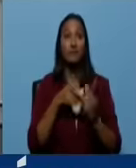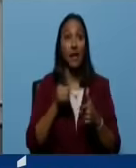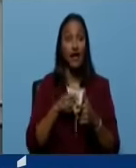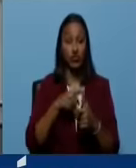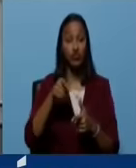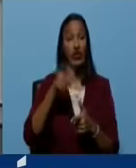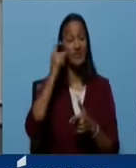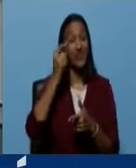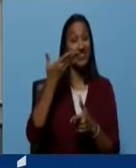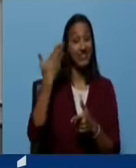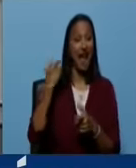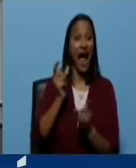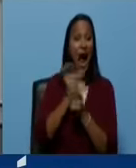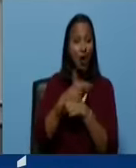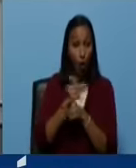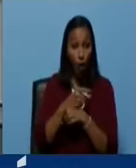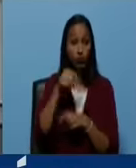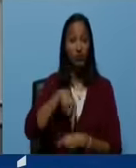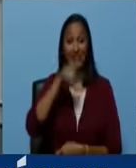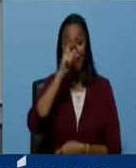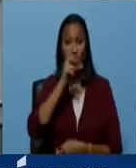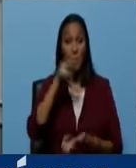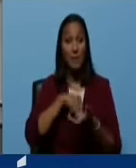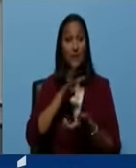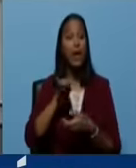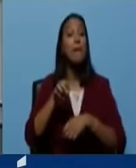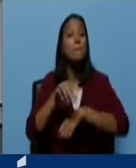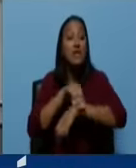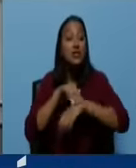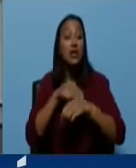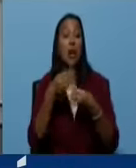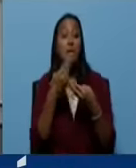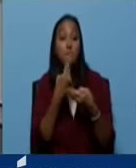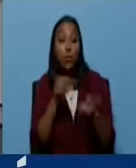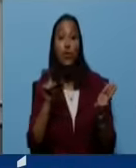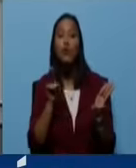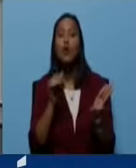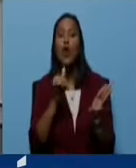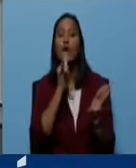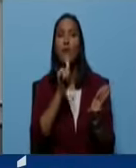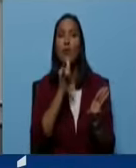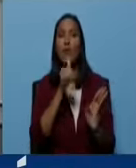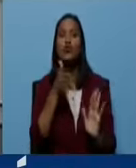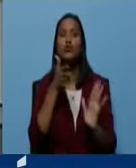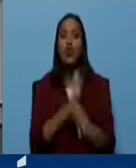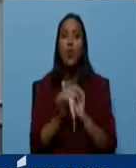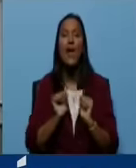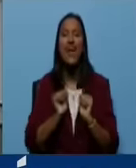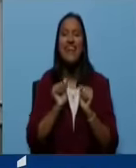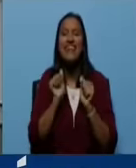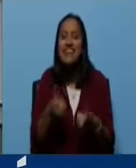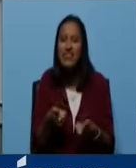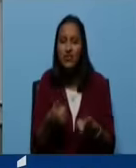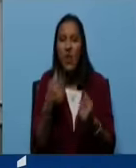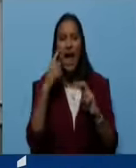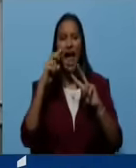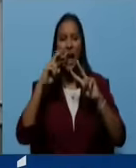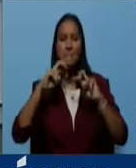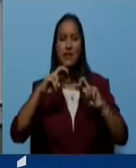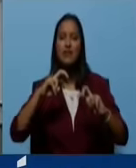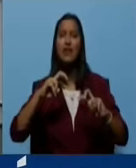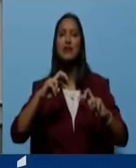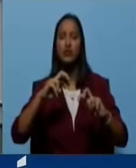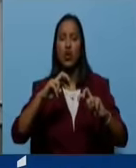Ministerio Público emitió un comunicado a través del cual informaba sobre el inicio de una investigación por los delitos,